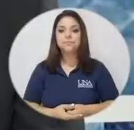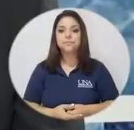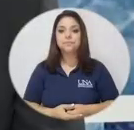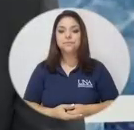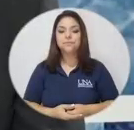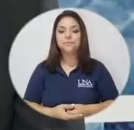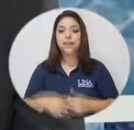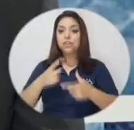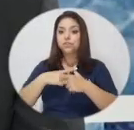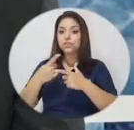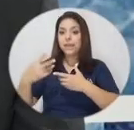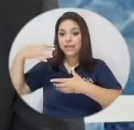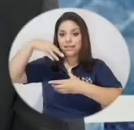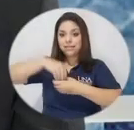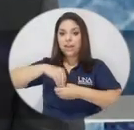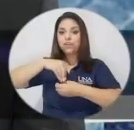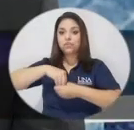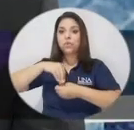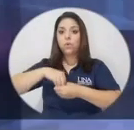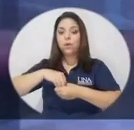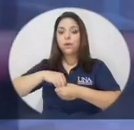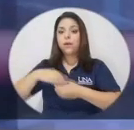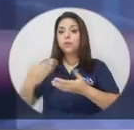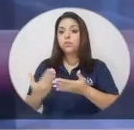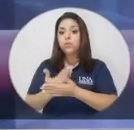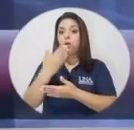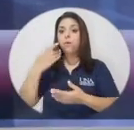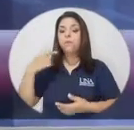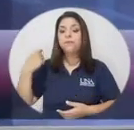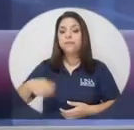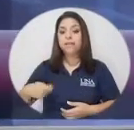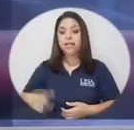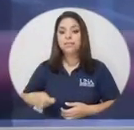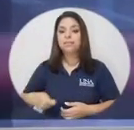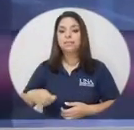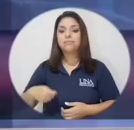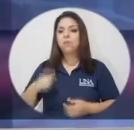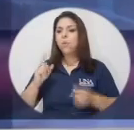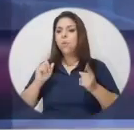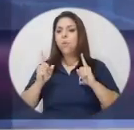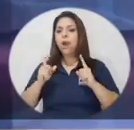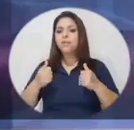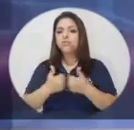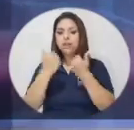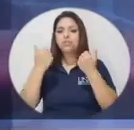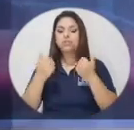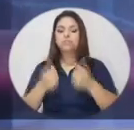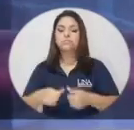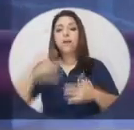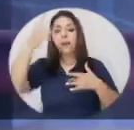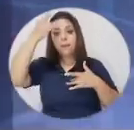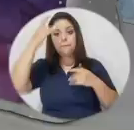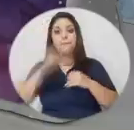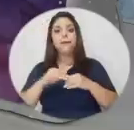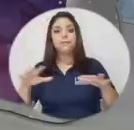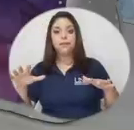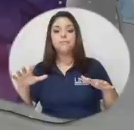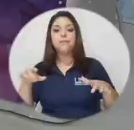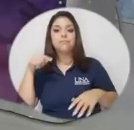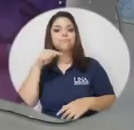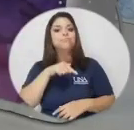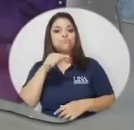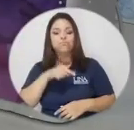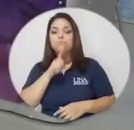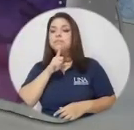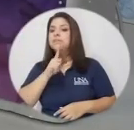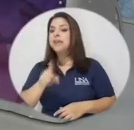interno, grandes retos también para el nuevo presidente de los Estados Unidos. La pandemia. La pandemia es el